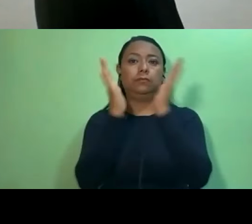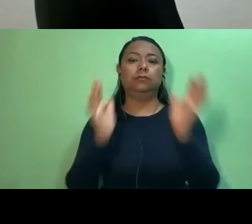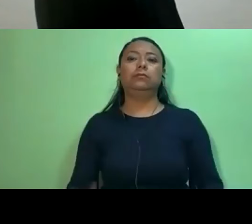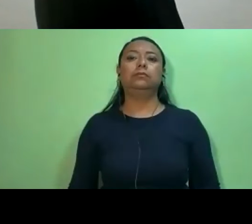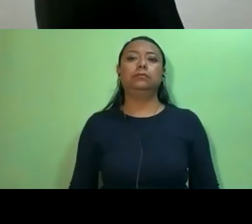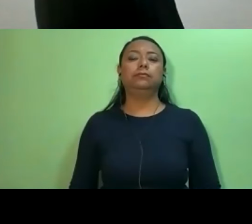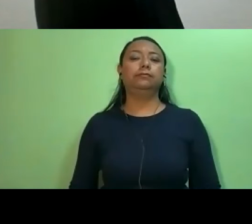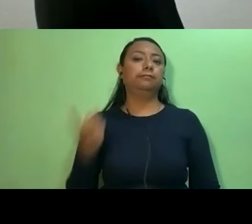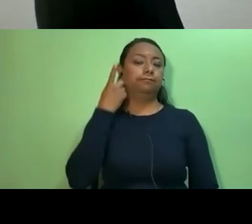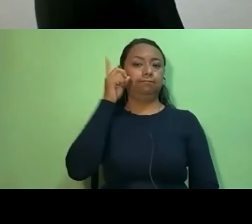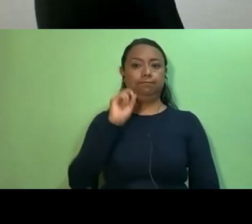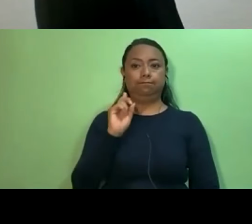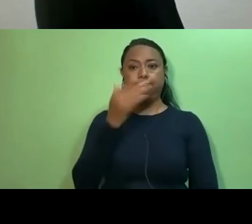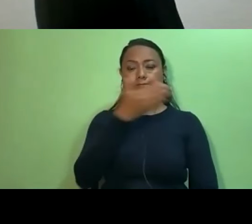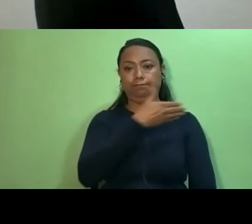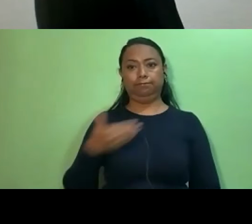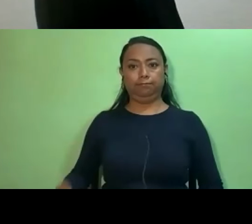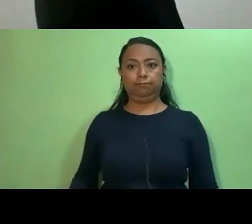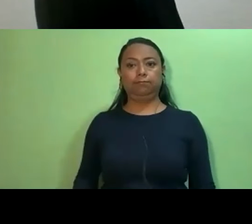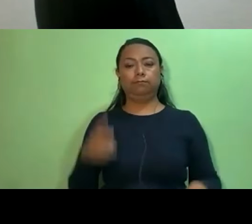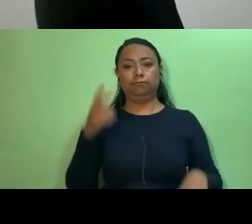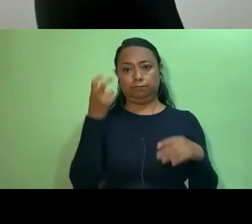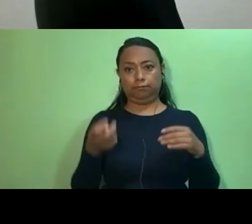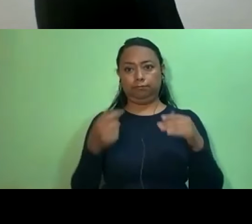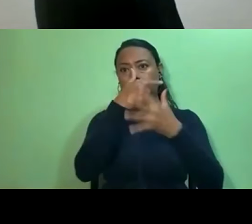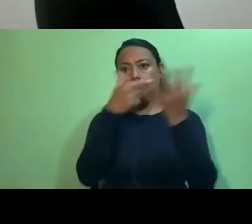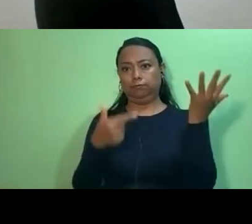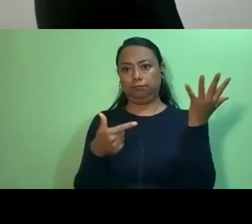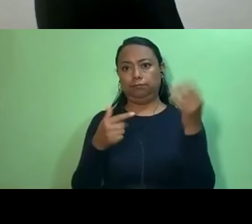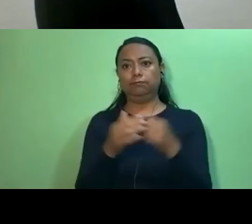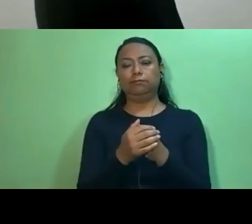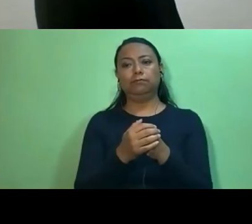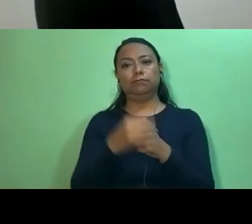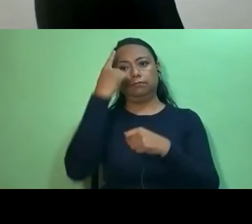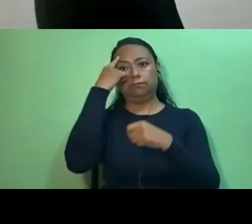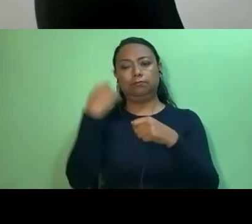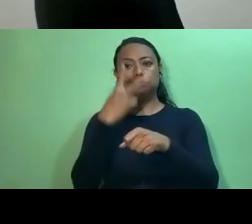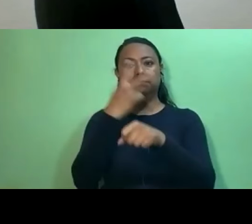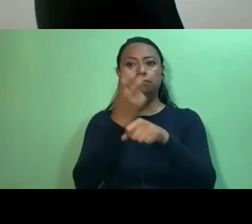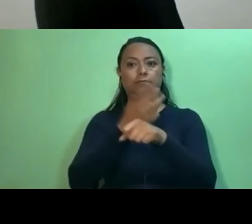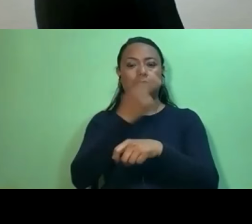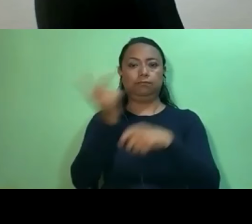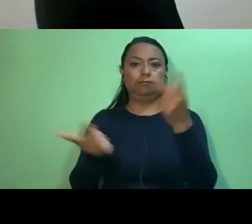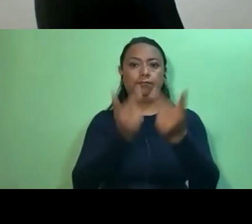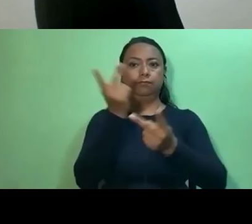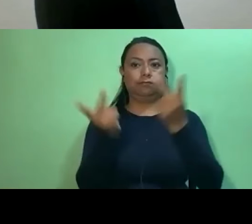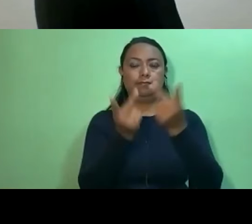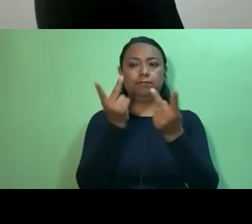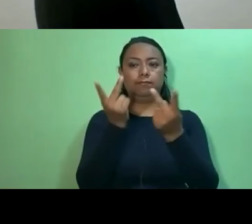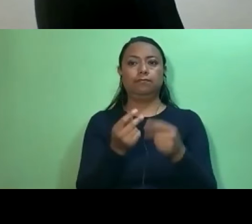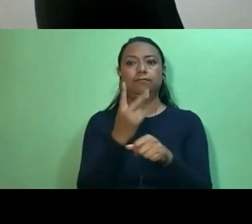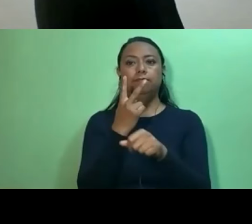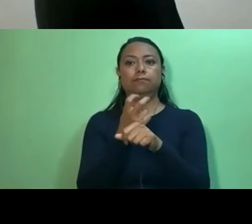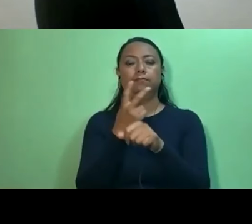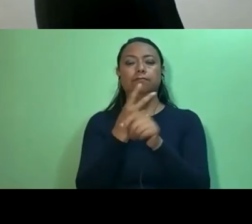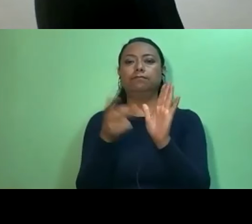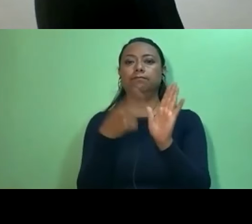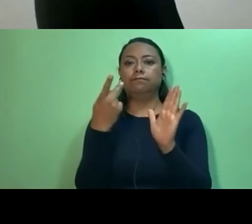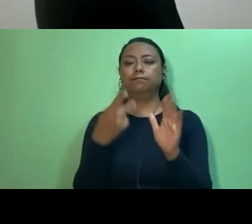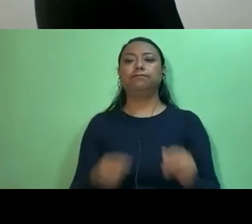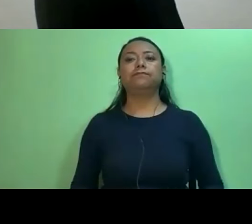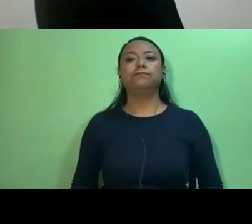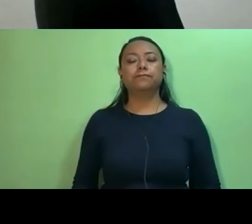Diputada presidenta, esta es la lista para la segunda ronda de intervenciones. Gracias,